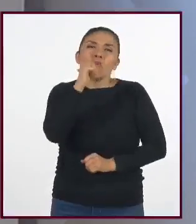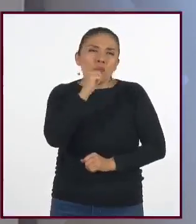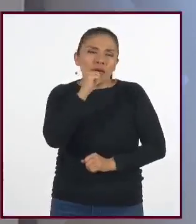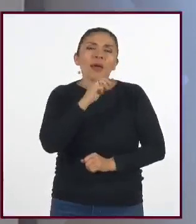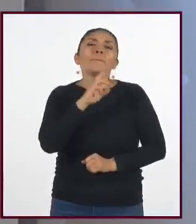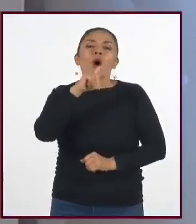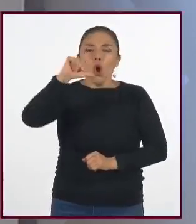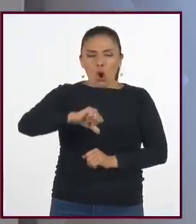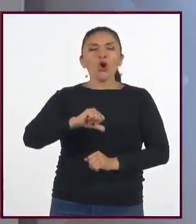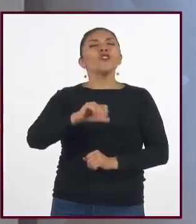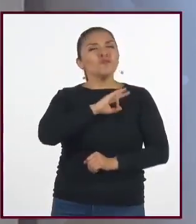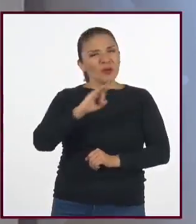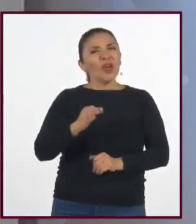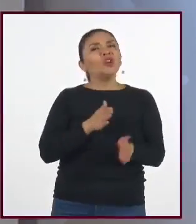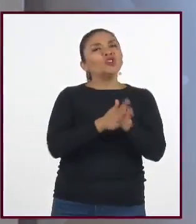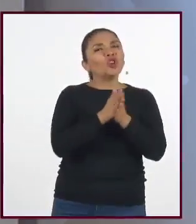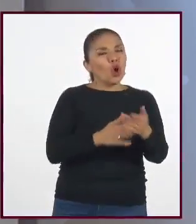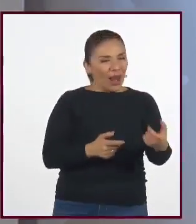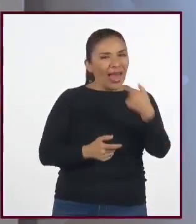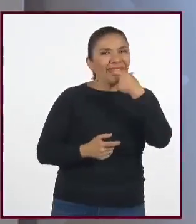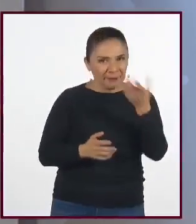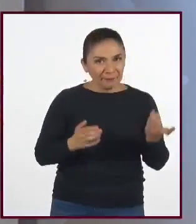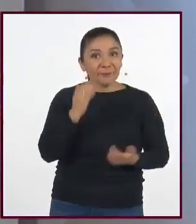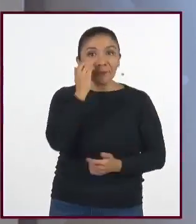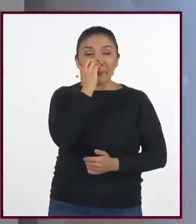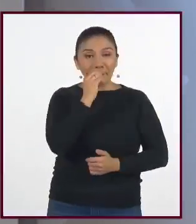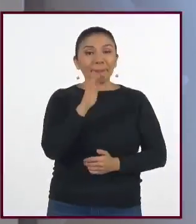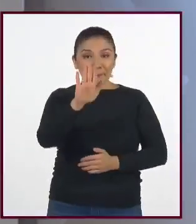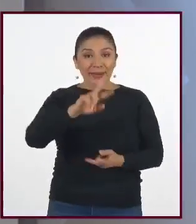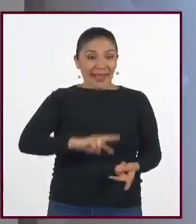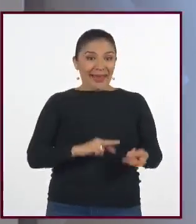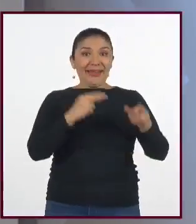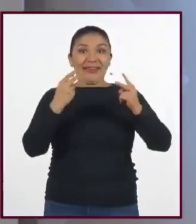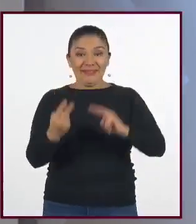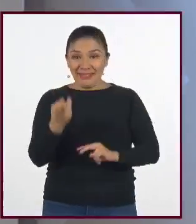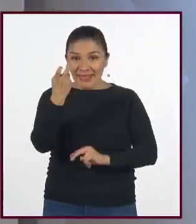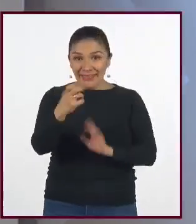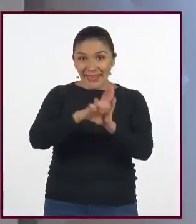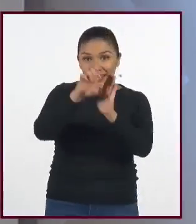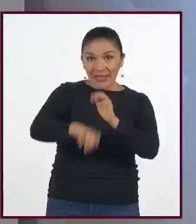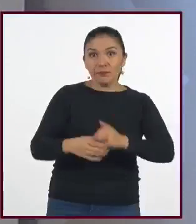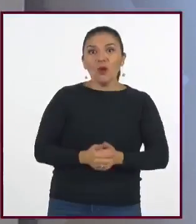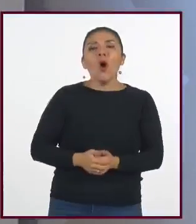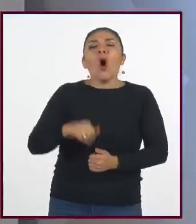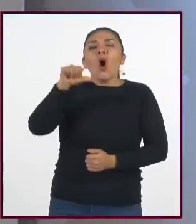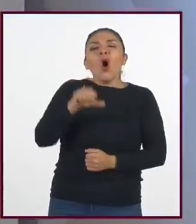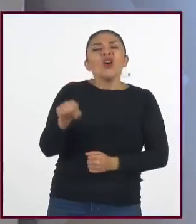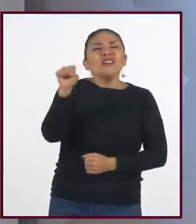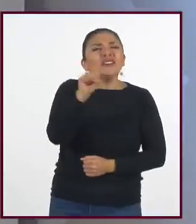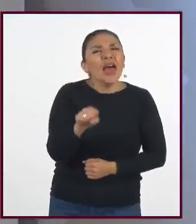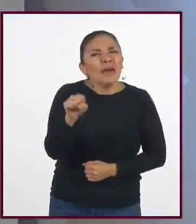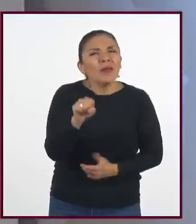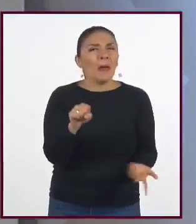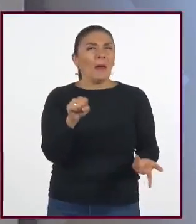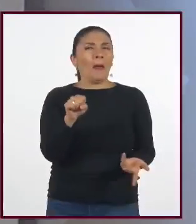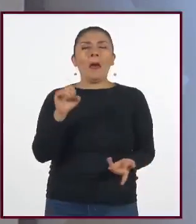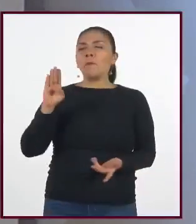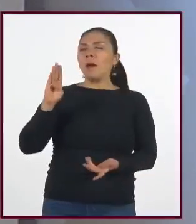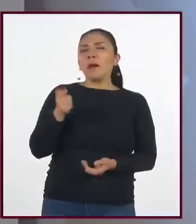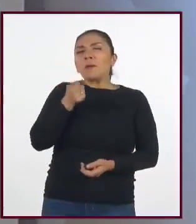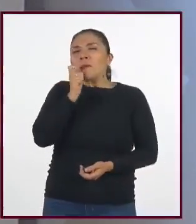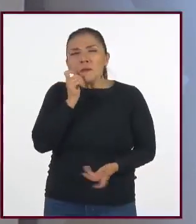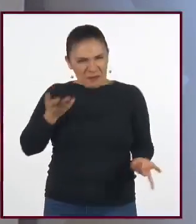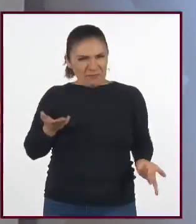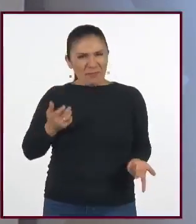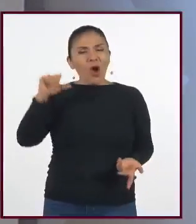chocolate. Llevándolo al otro lado del ejemplo es, pues ya es sábado, pues un toque, ¿no? Pues es domingo, pues